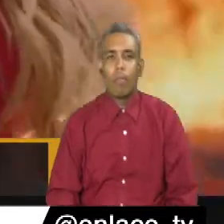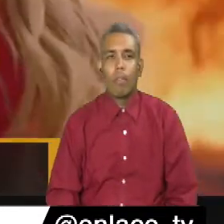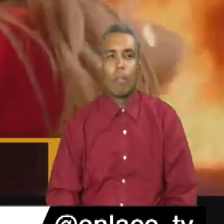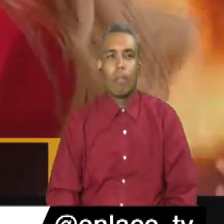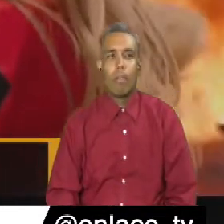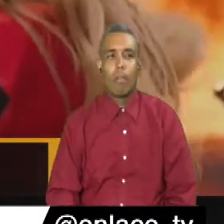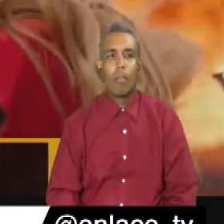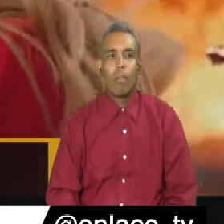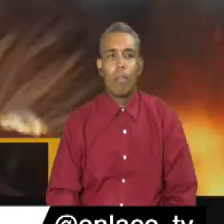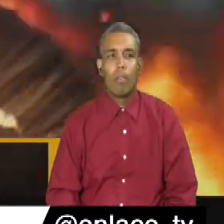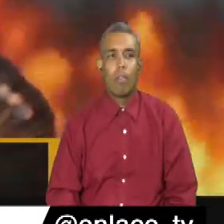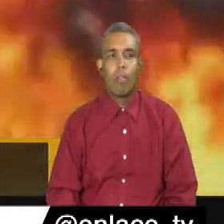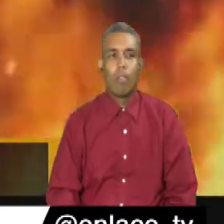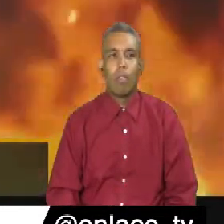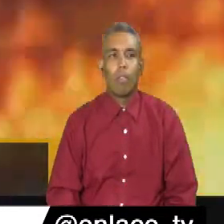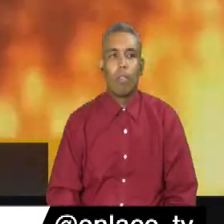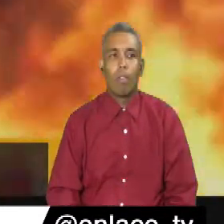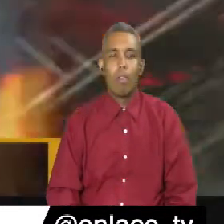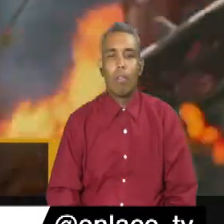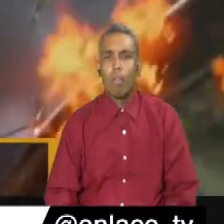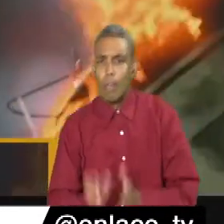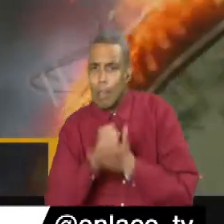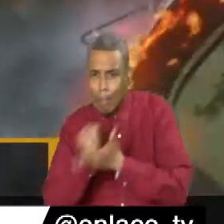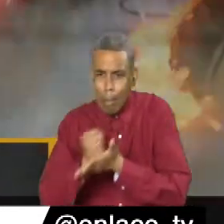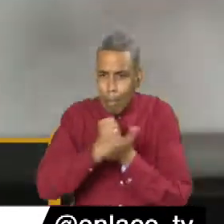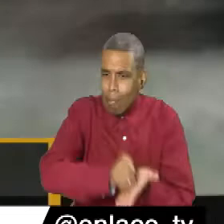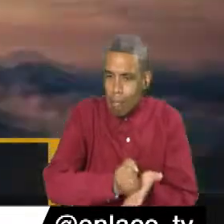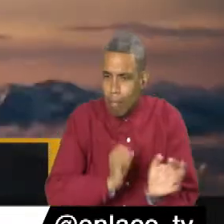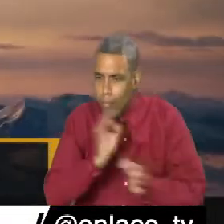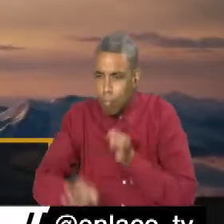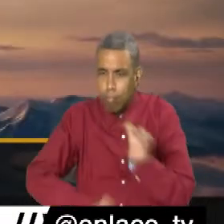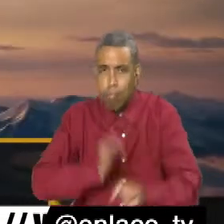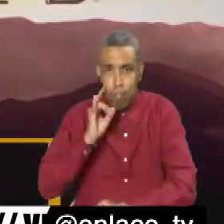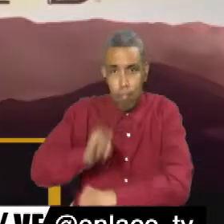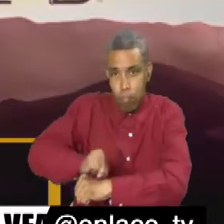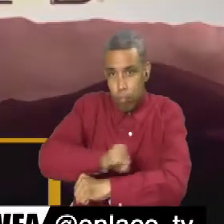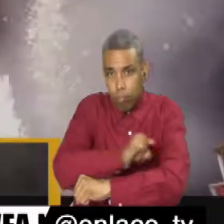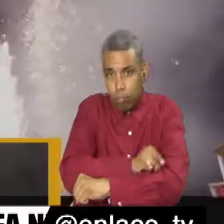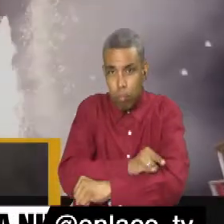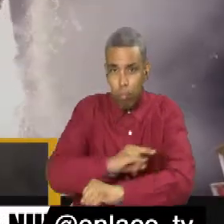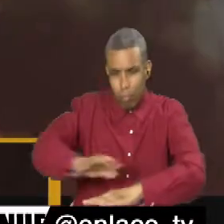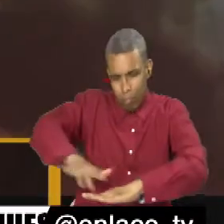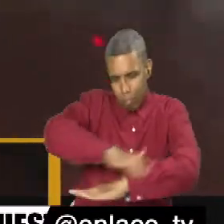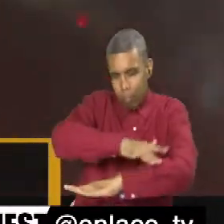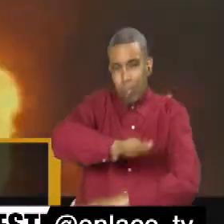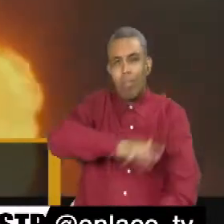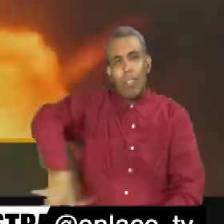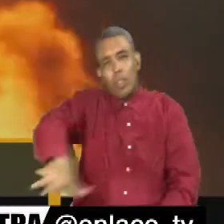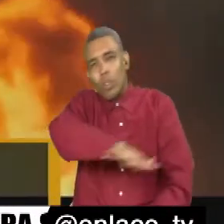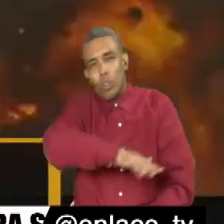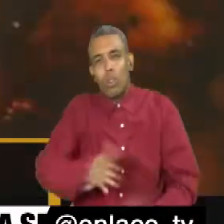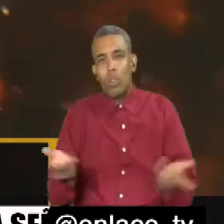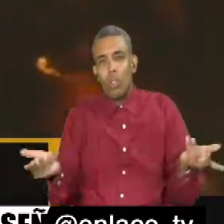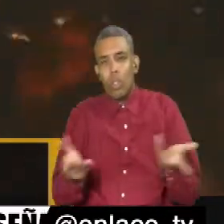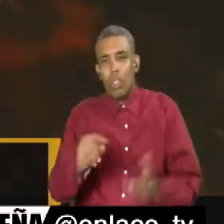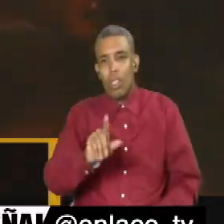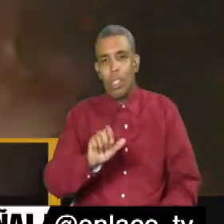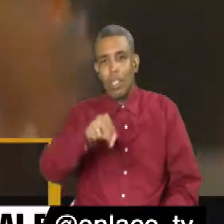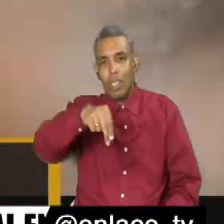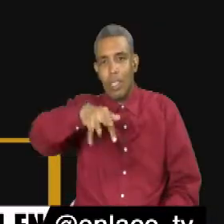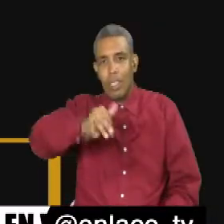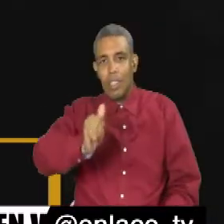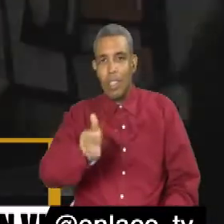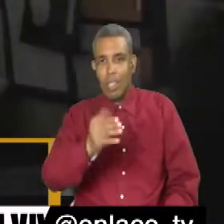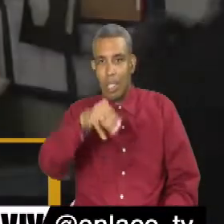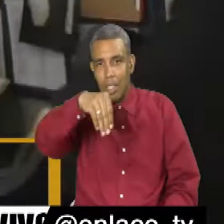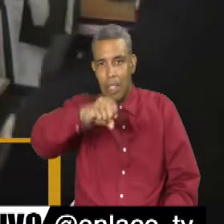Los populares socorristas que se encargan de la seguridad en la californiana playa de Santa Mónica llegan a la gran batalla. Ellos son la élite